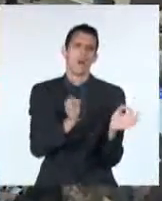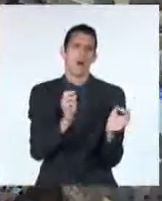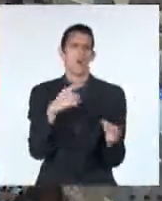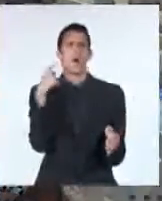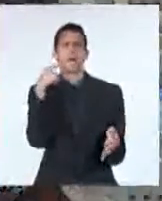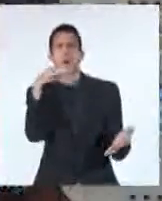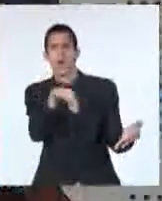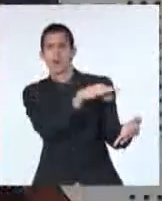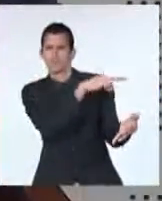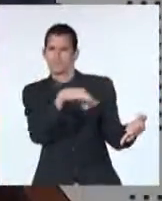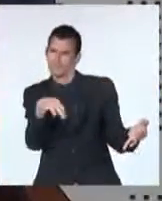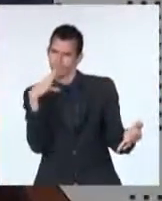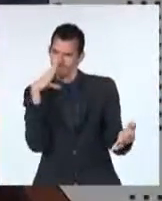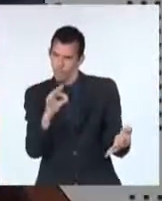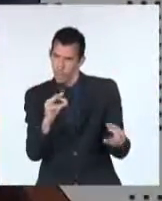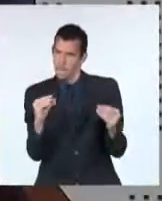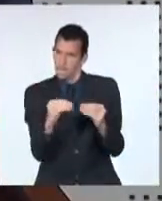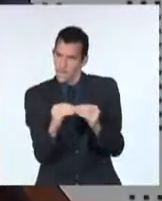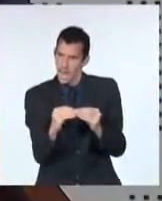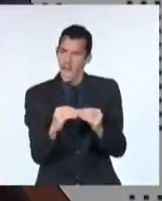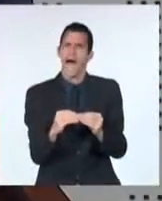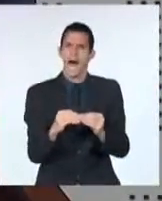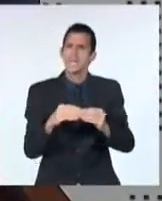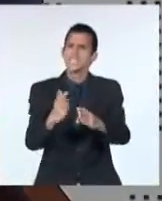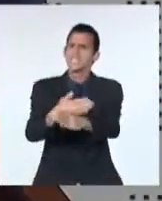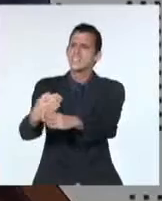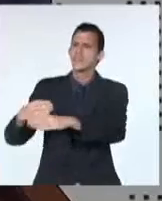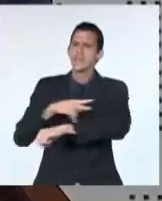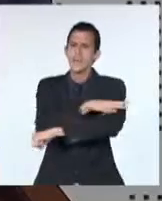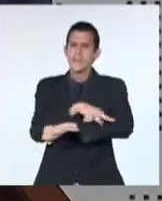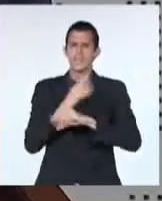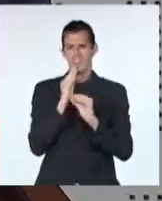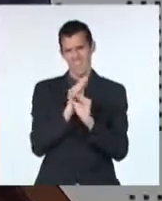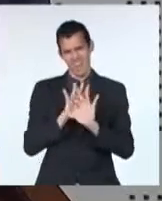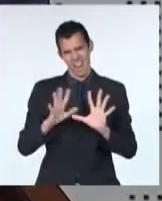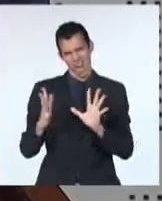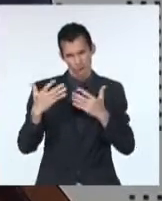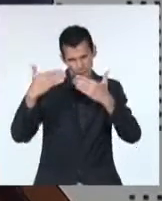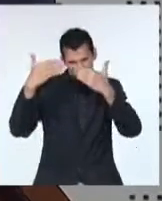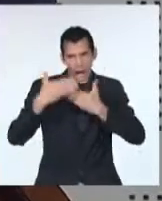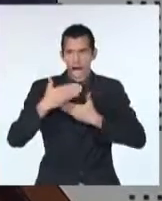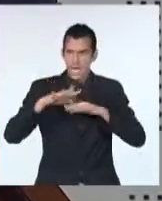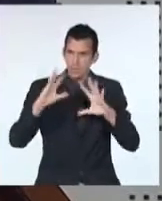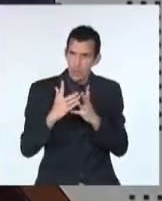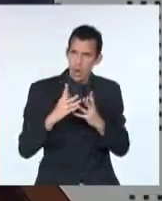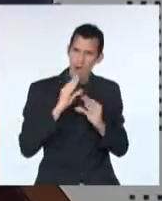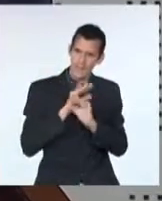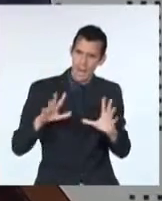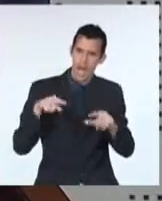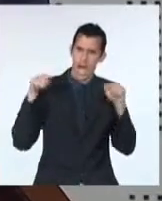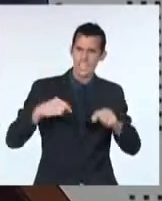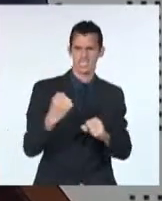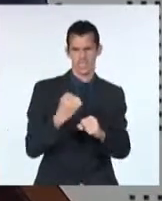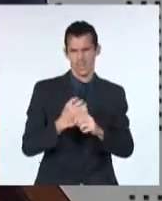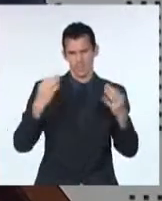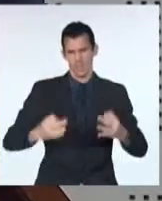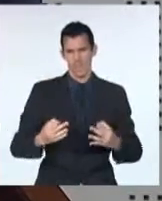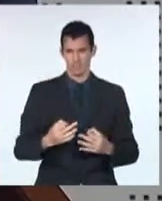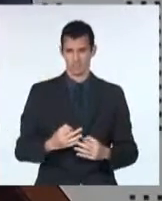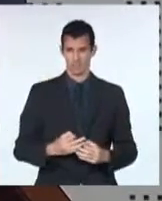frente a los retos actuales para el desarrollo y el bienestar de nuestros pueblos, pero también nos impone